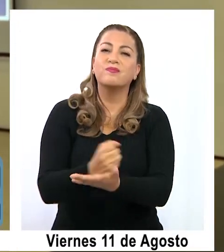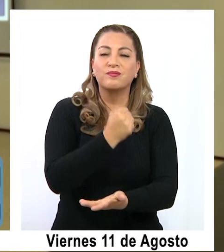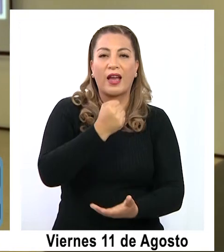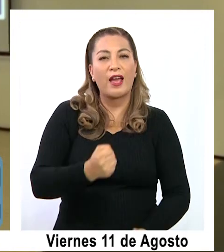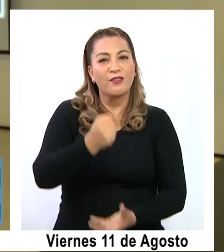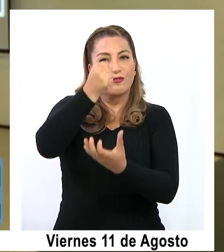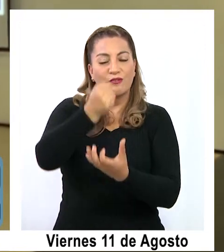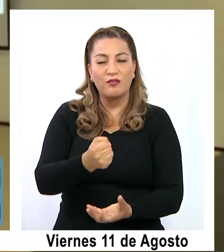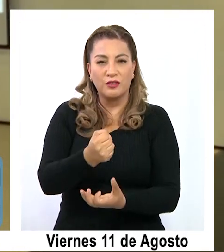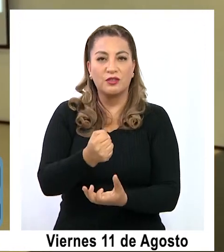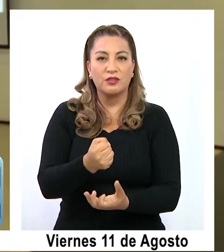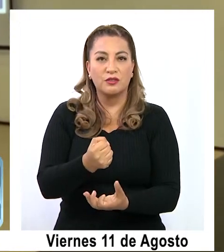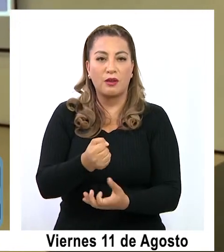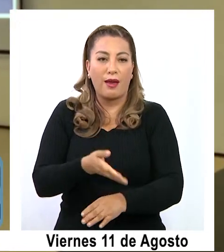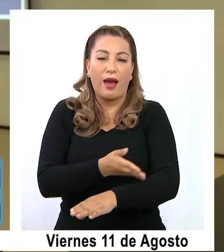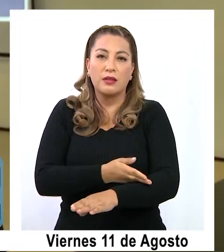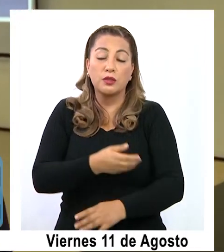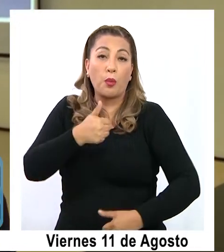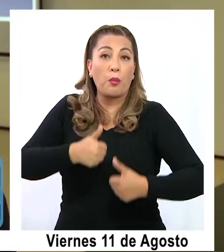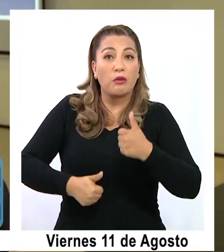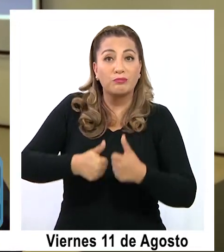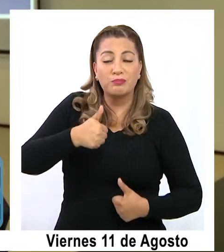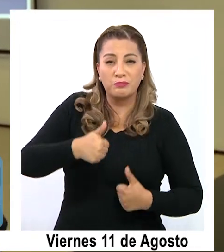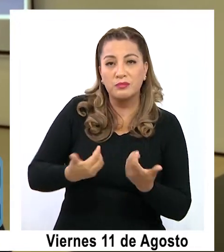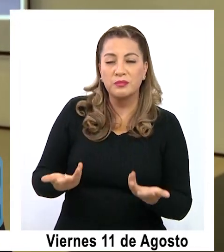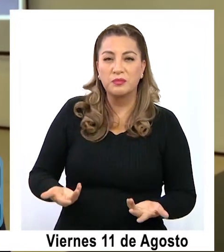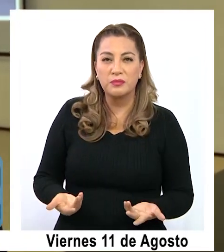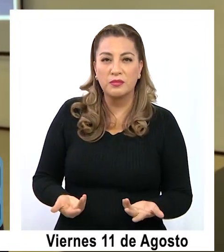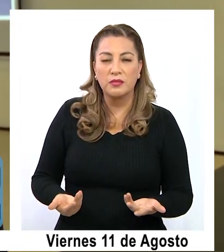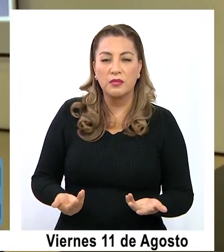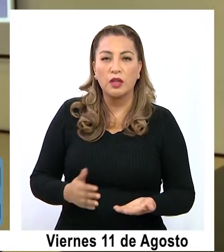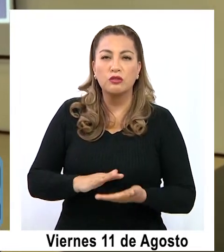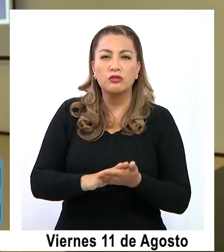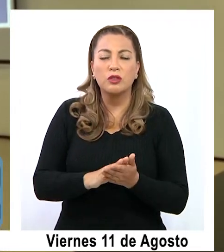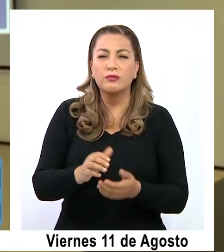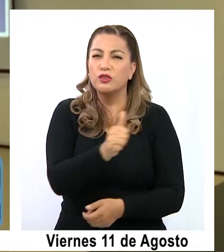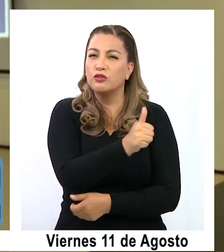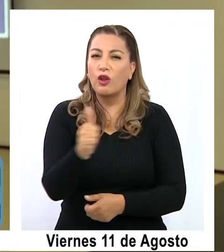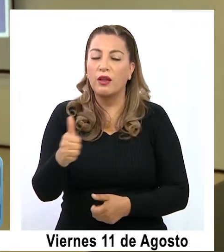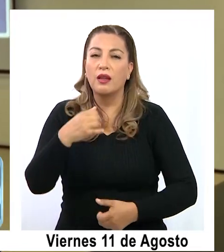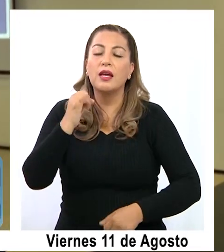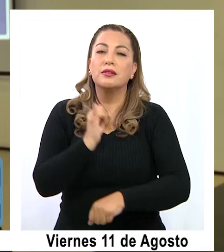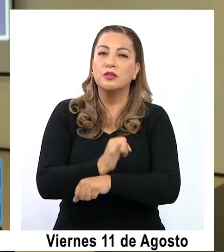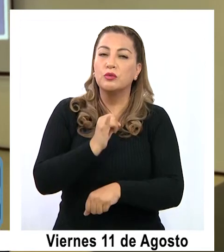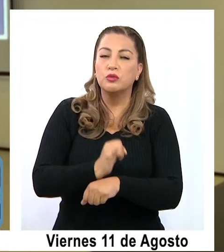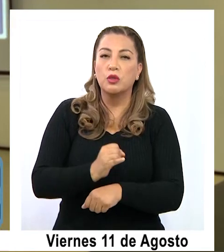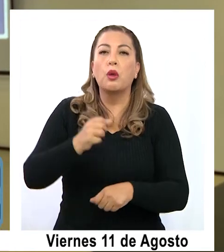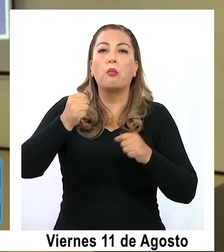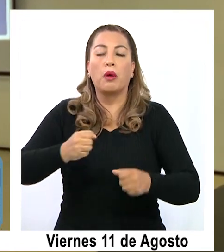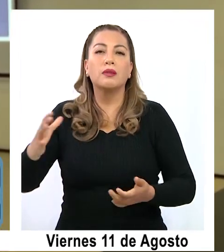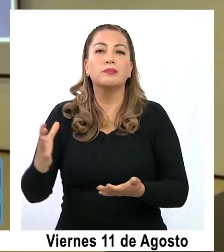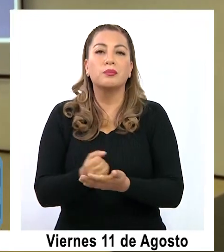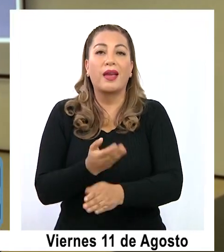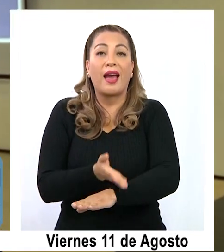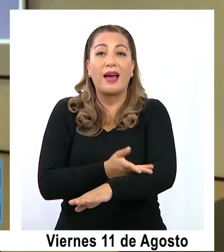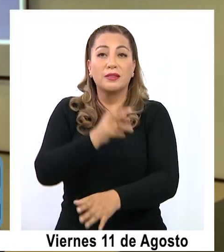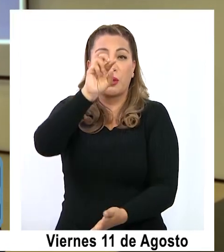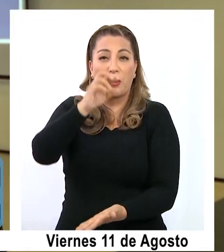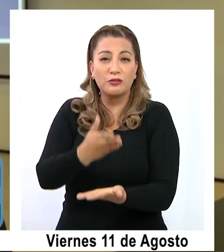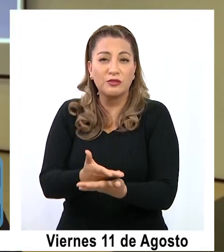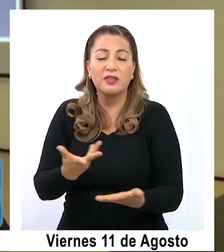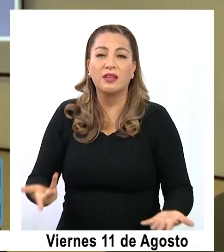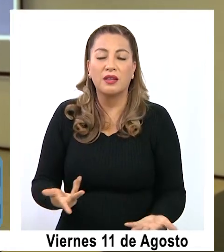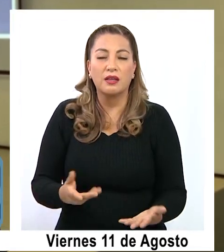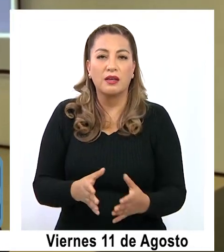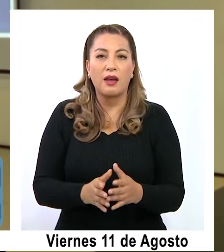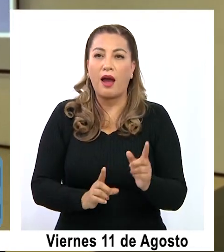estos fondos, que son fondos concursables, hay contarle a la comunidad donde todas las instituciones pueden acceder con una postulación, y que